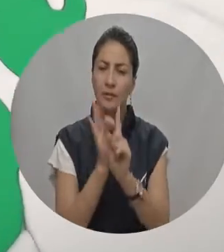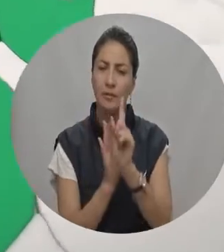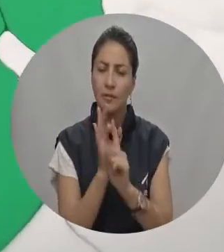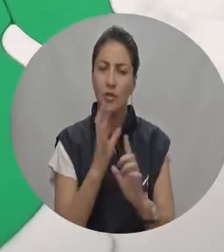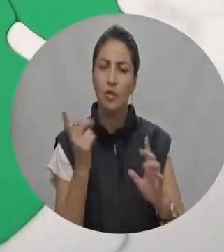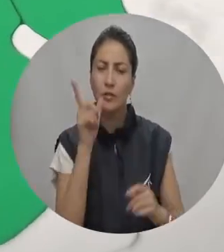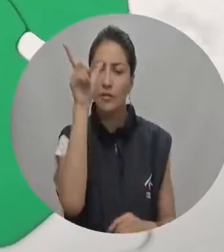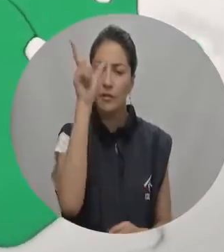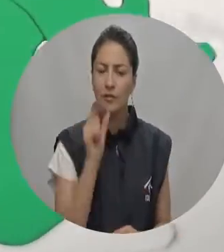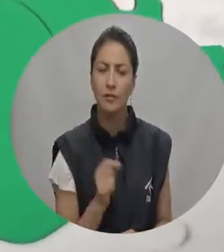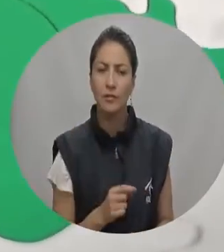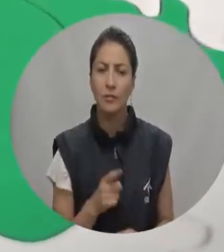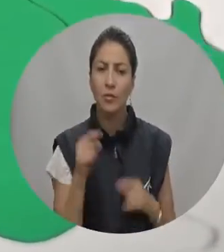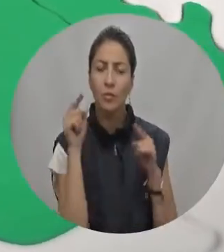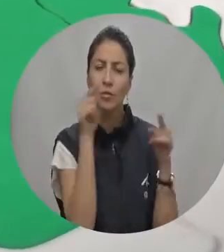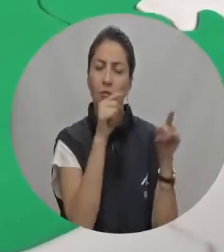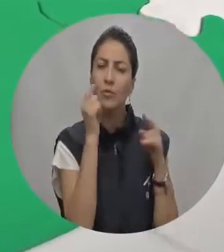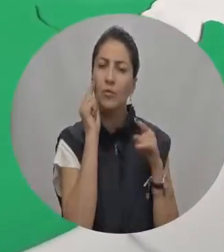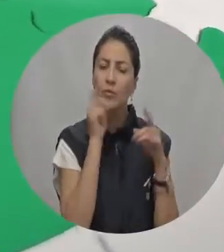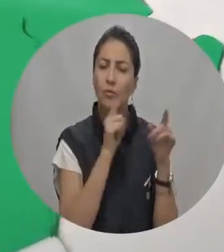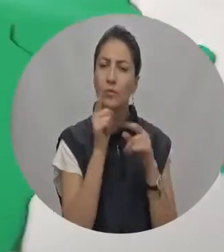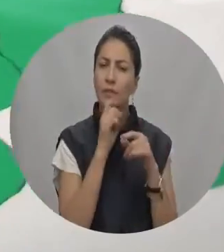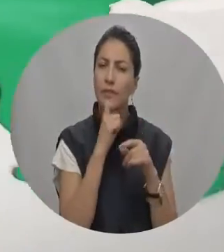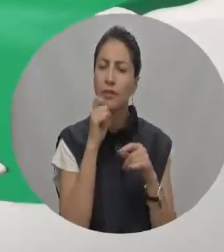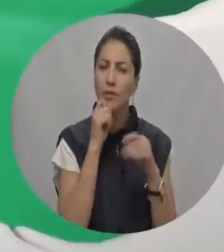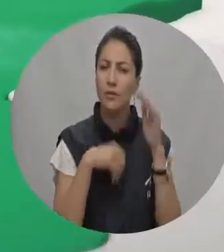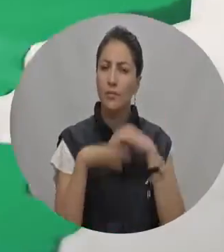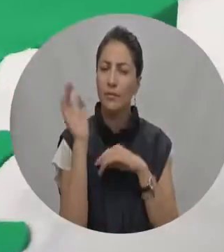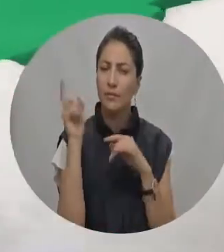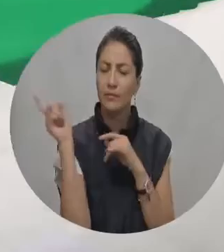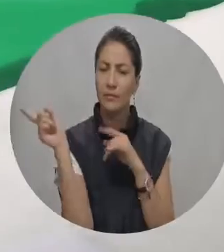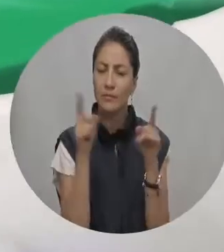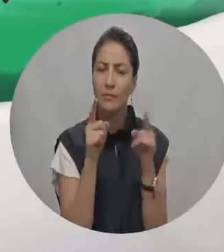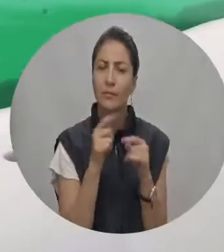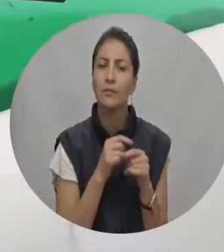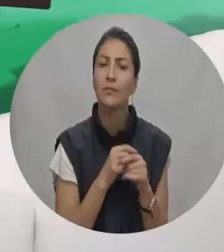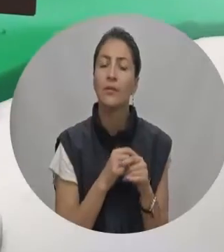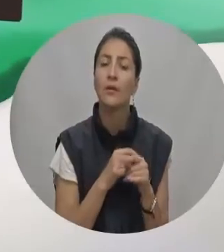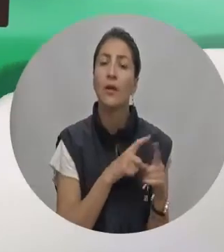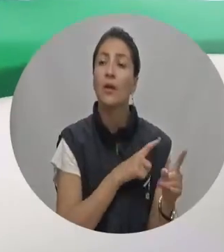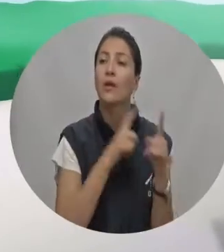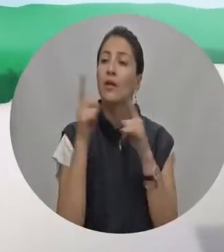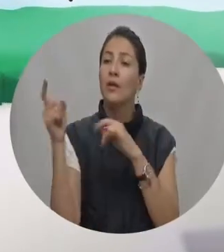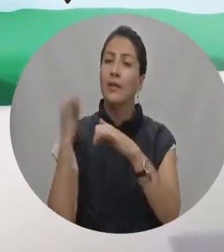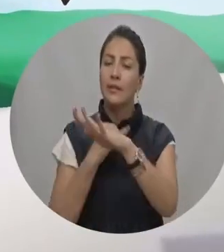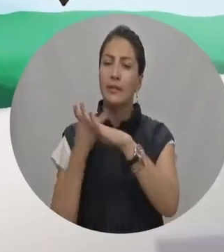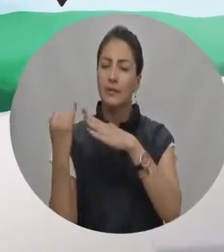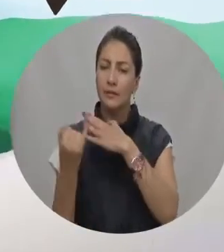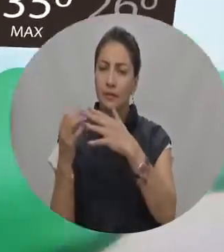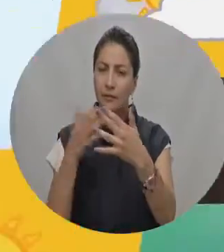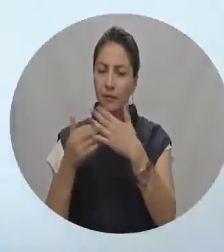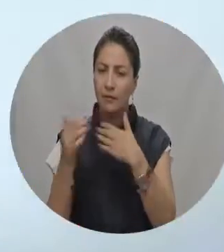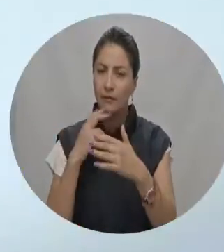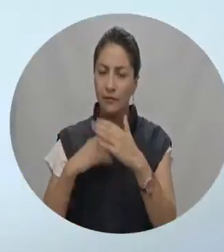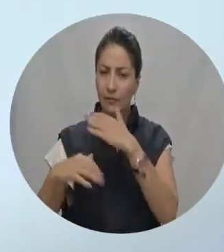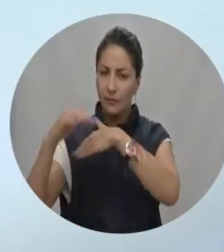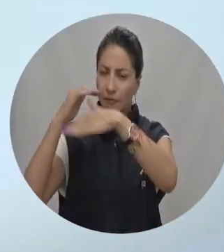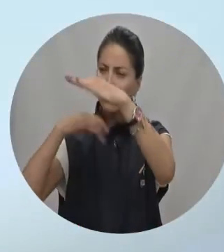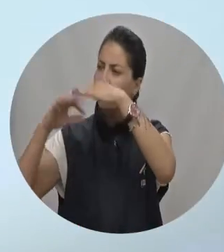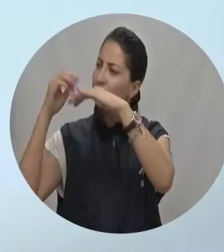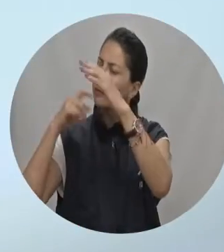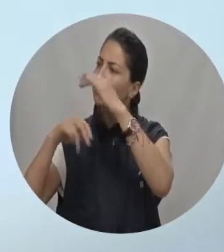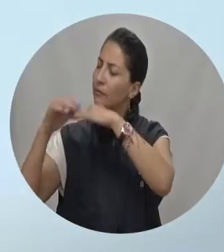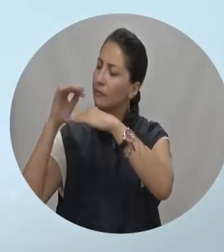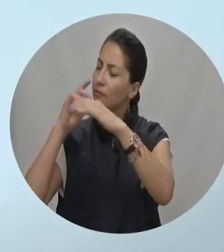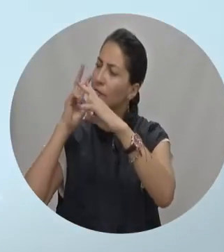los 36 grados centígrados en el Cesar. En toda la zona destaca el tiempo seco con fuertes vientos. Más al norte, en el archipiélago